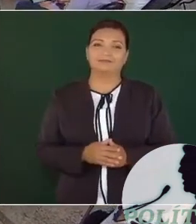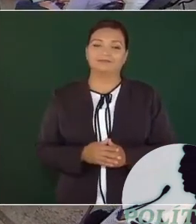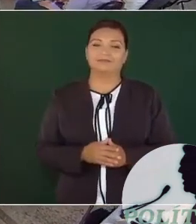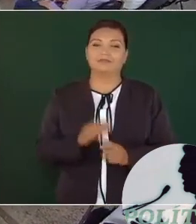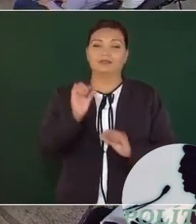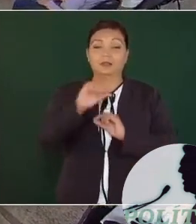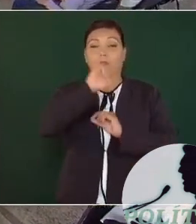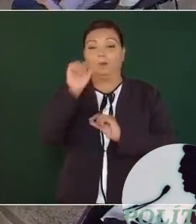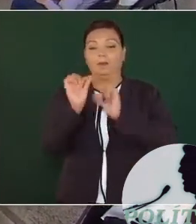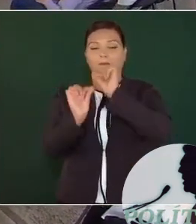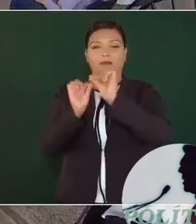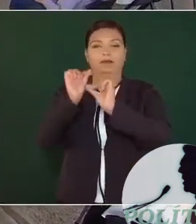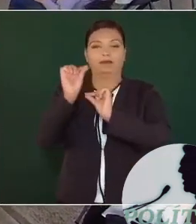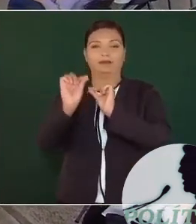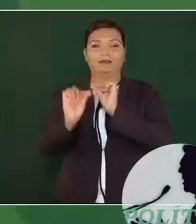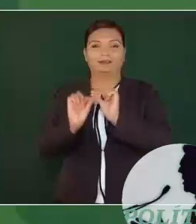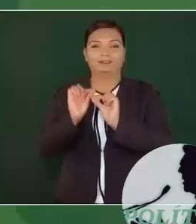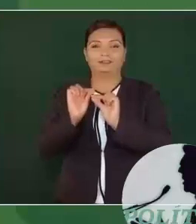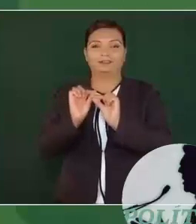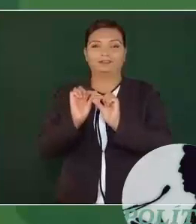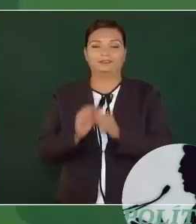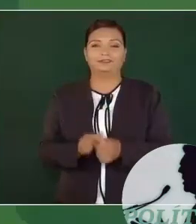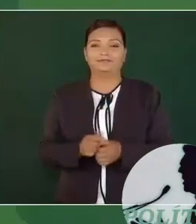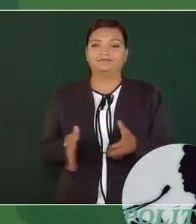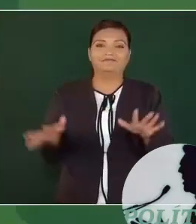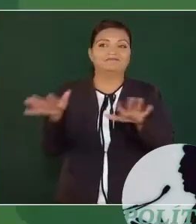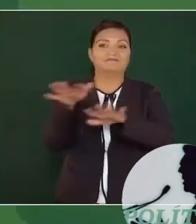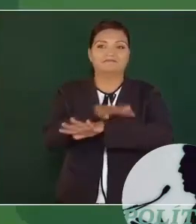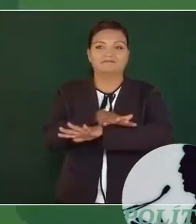Y poco a poco se fue